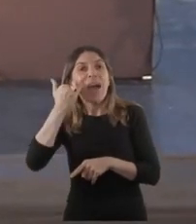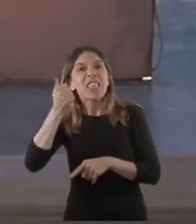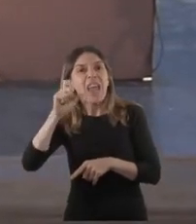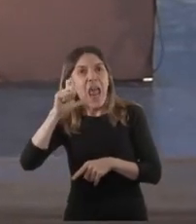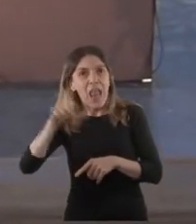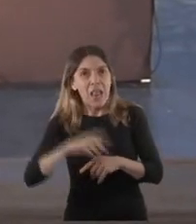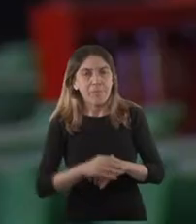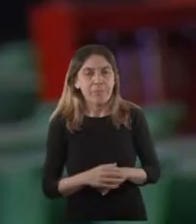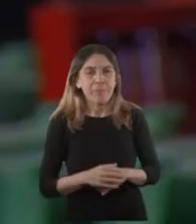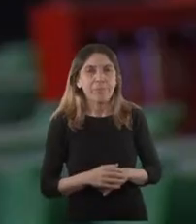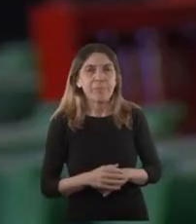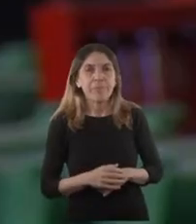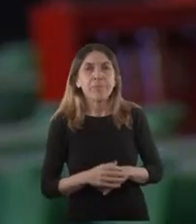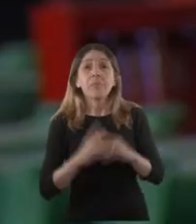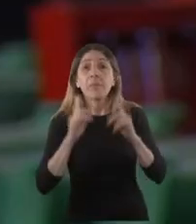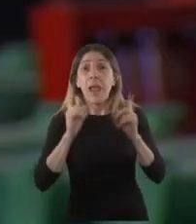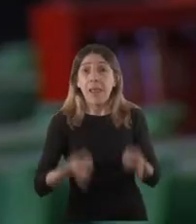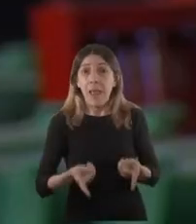También